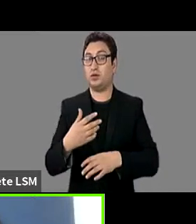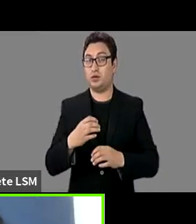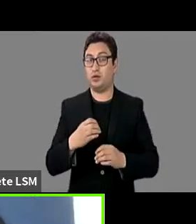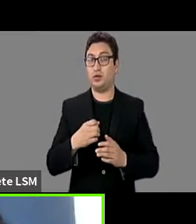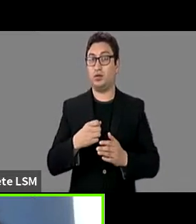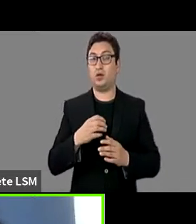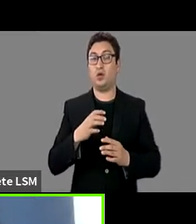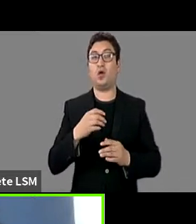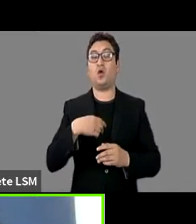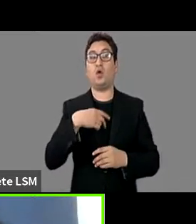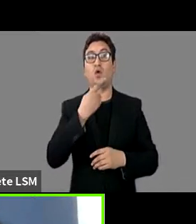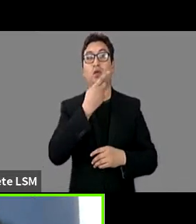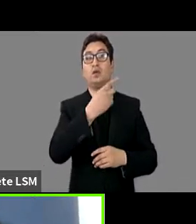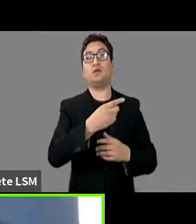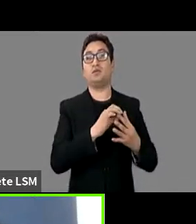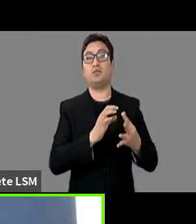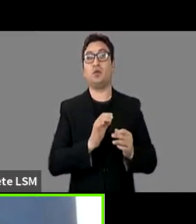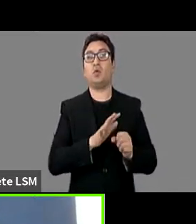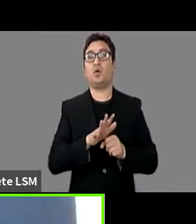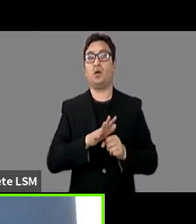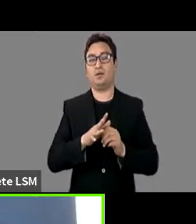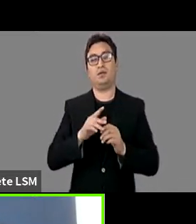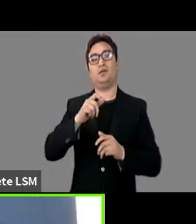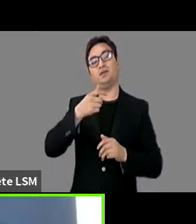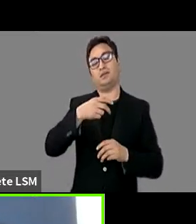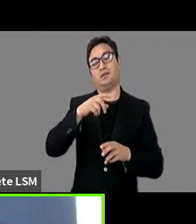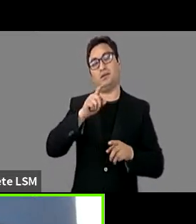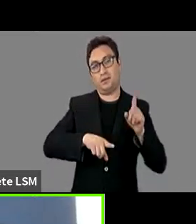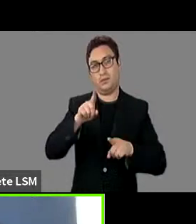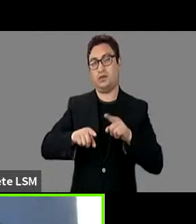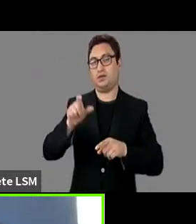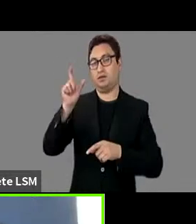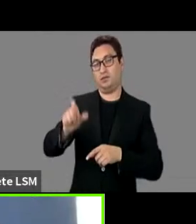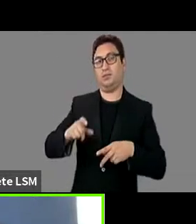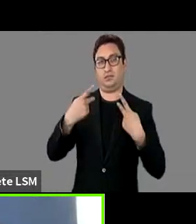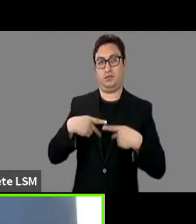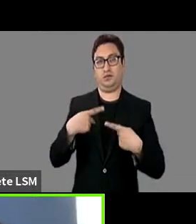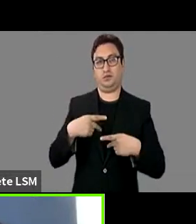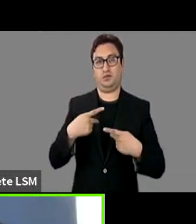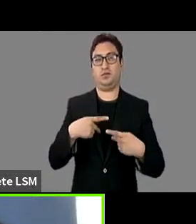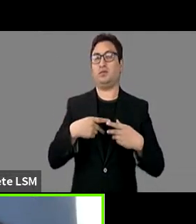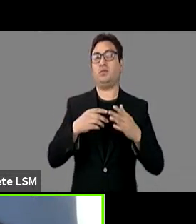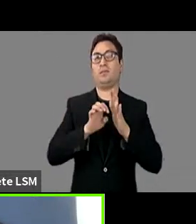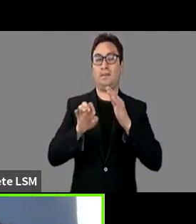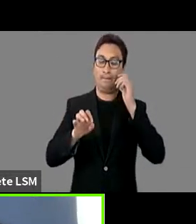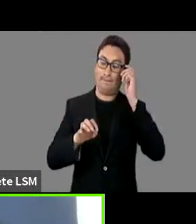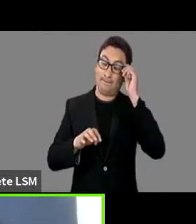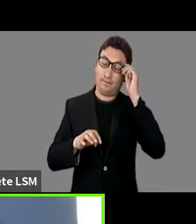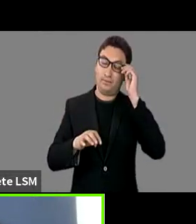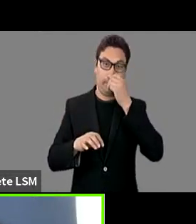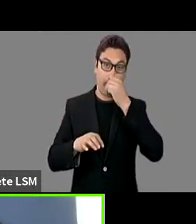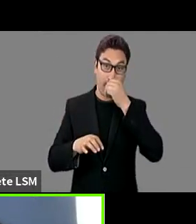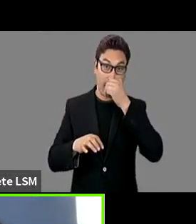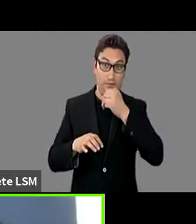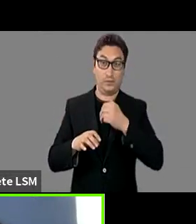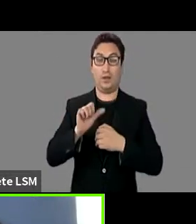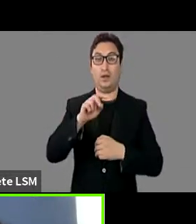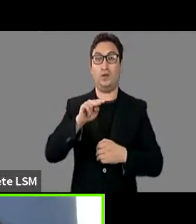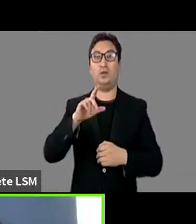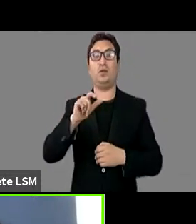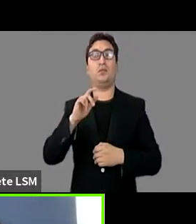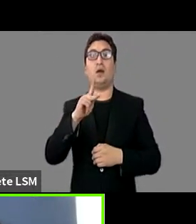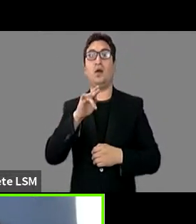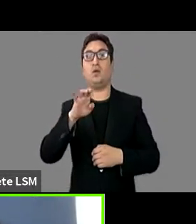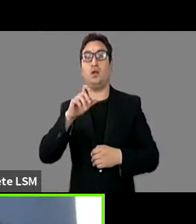argumentos, habría que conocer, yo creo que el caso específico, tal vez es una pregunta más para Paula o el magistrado, porque entiendo que se habla